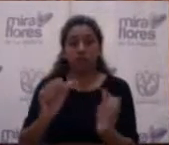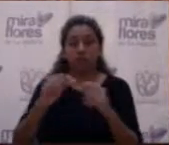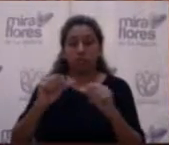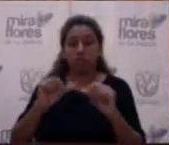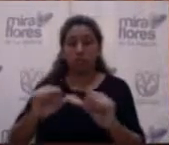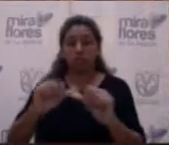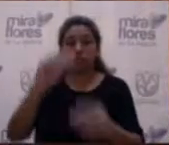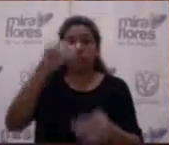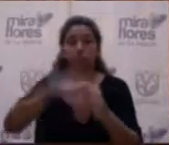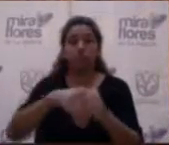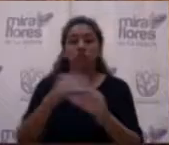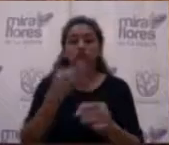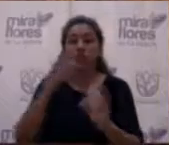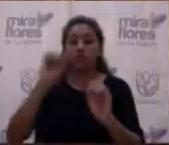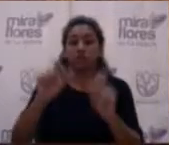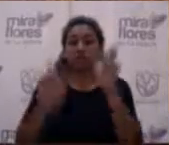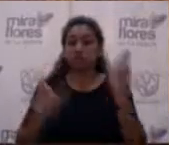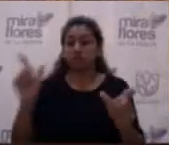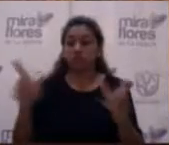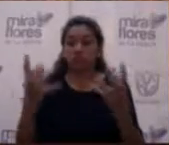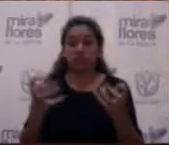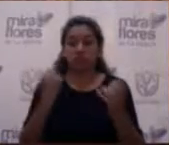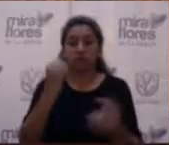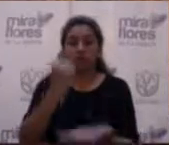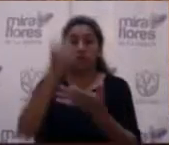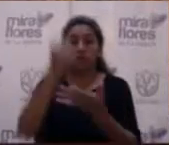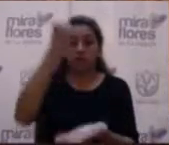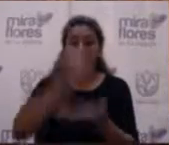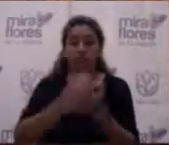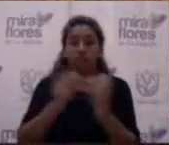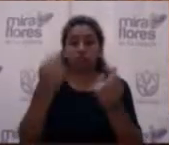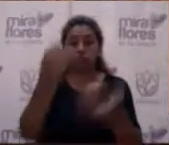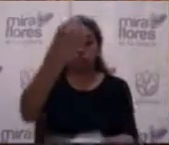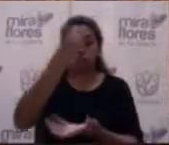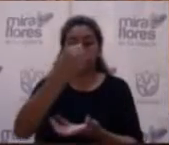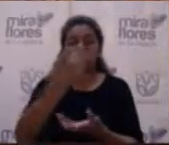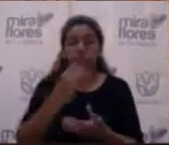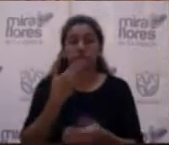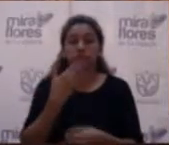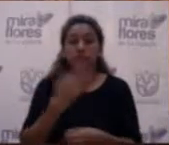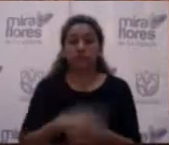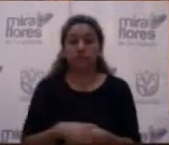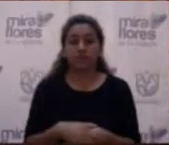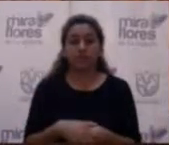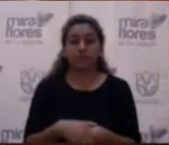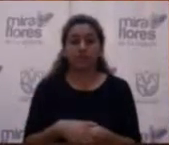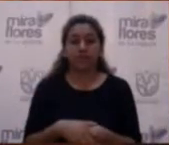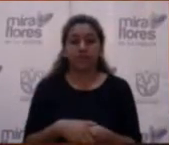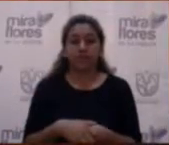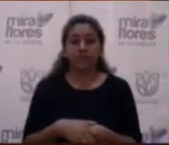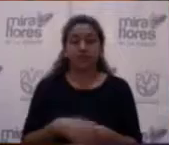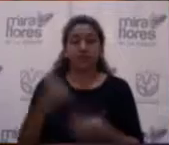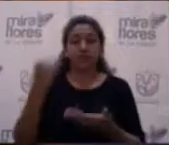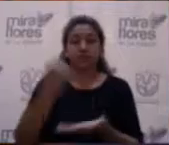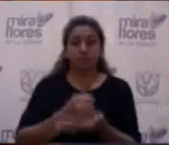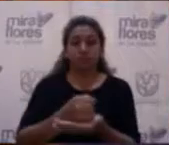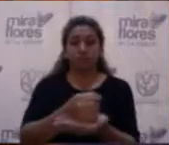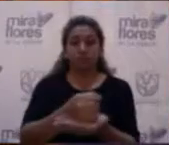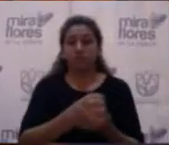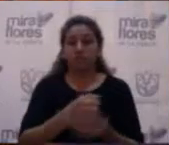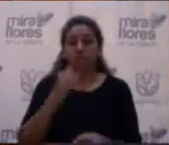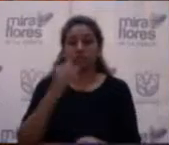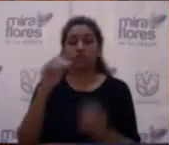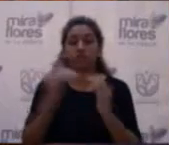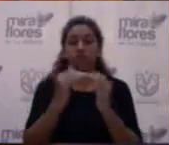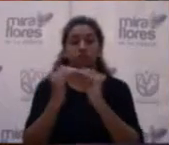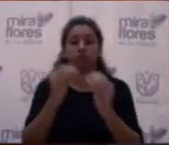voto. Aquellos miembros del Consejo que están a favor de aprobar la donación mencionada, sírvanse a expresarlo en señal de conformidad. Se aprueba por unanimidad de votos.